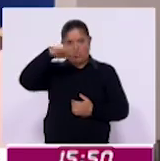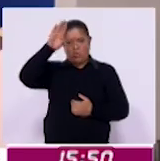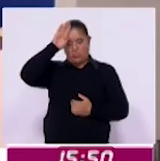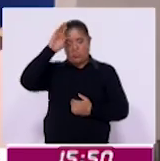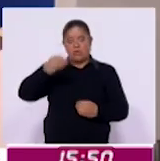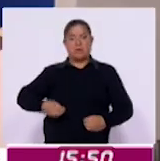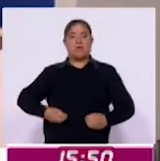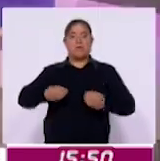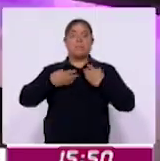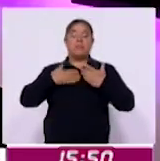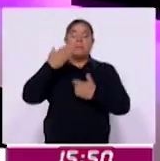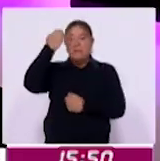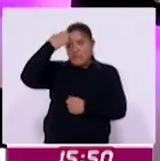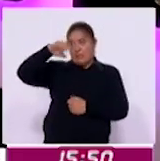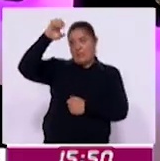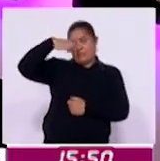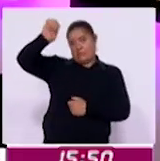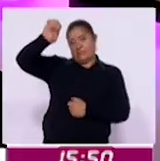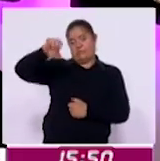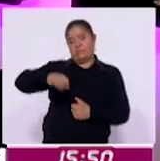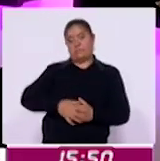exterior.